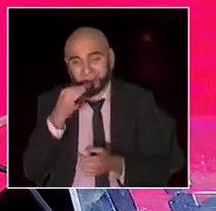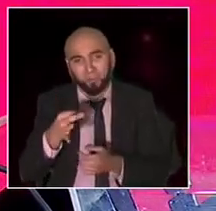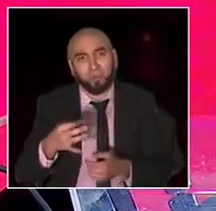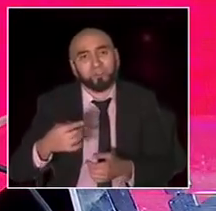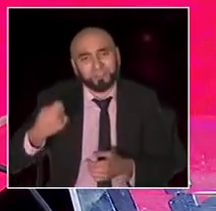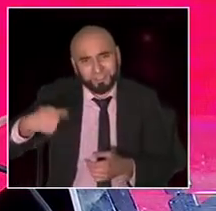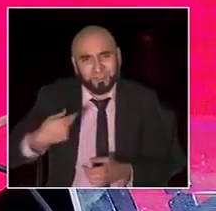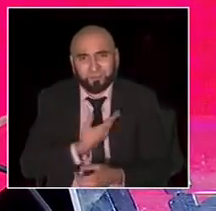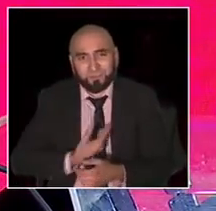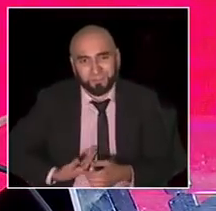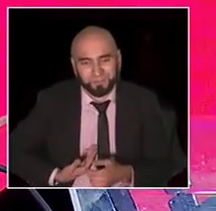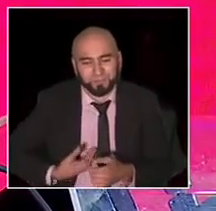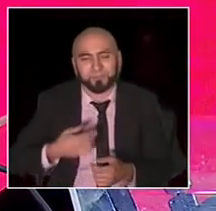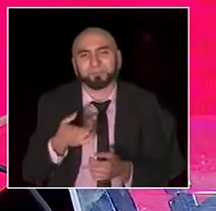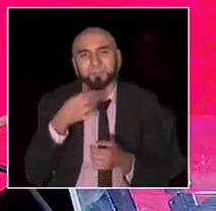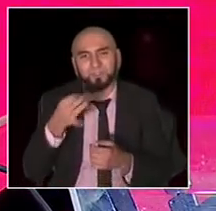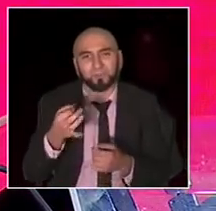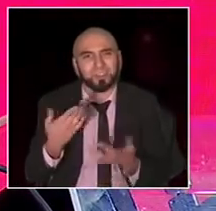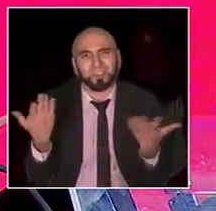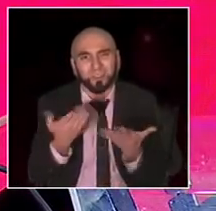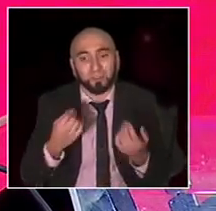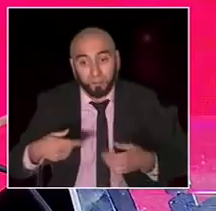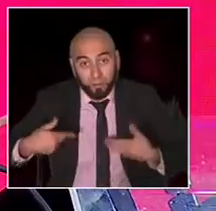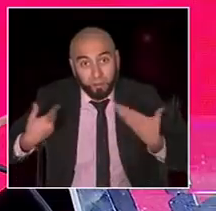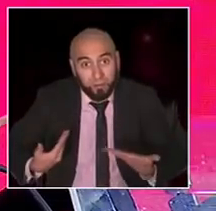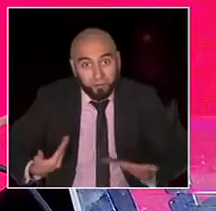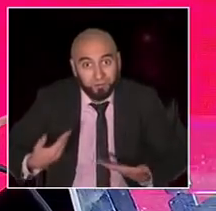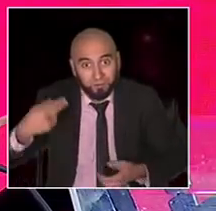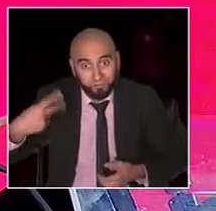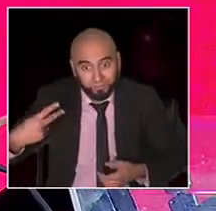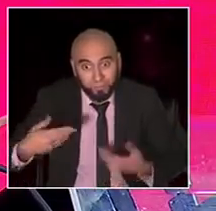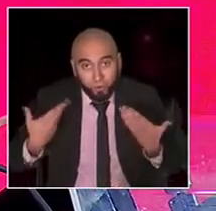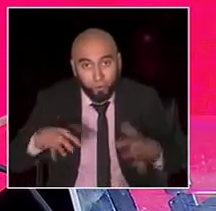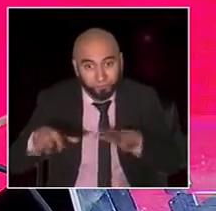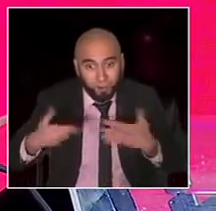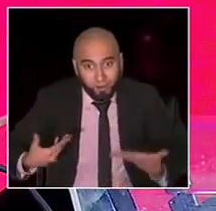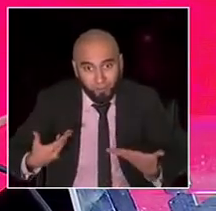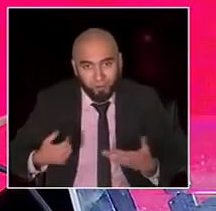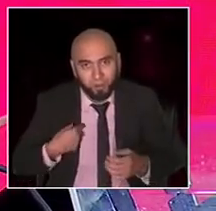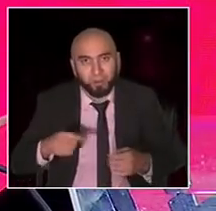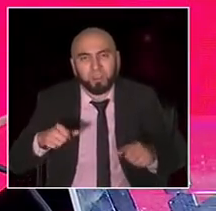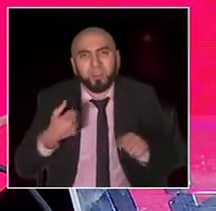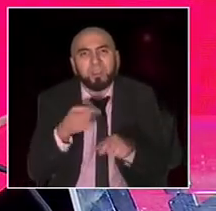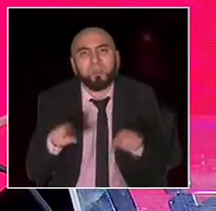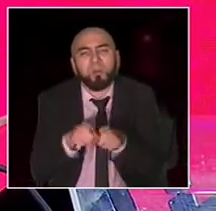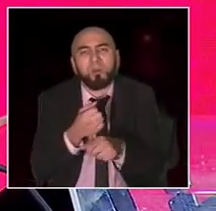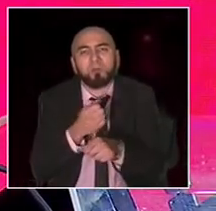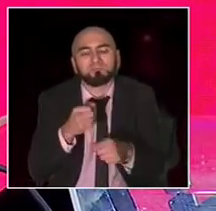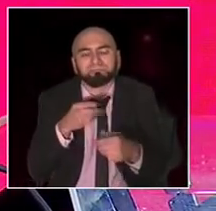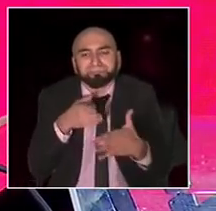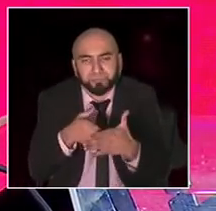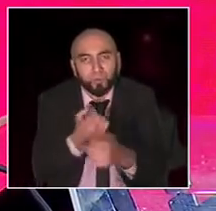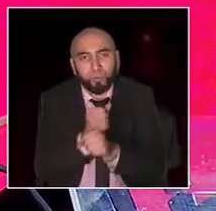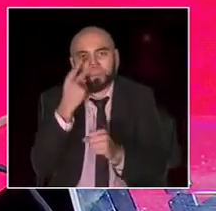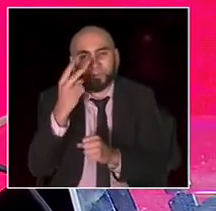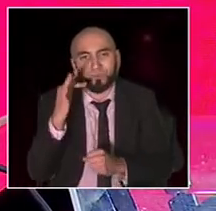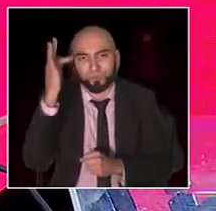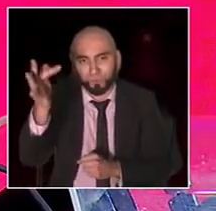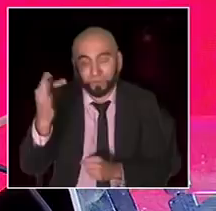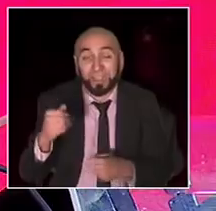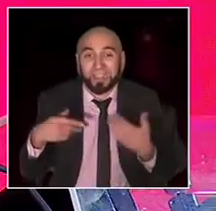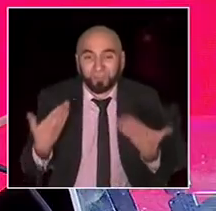elegantemente cuando decía que la contingencia nos impide mirar el futuro. Es lo que le pasa a nuestro país en el debate. De ahí la importancia de tener